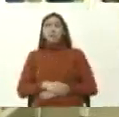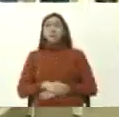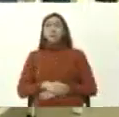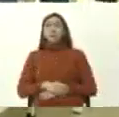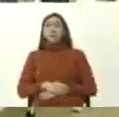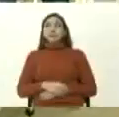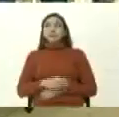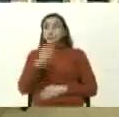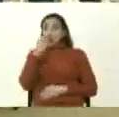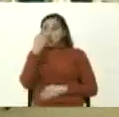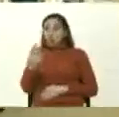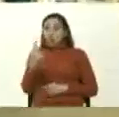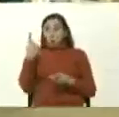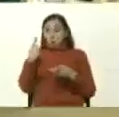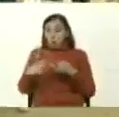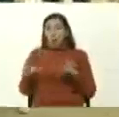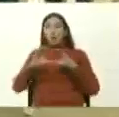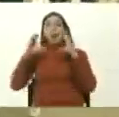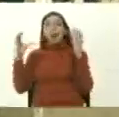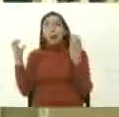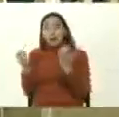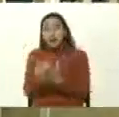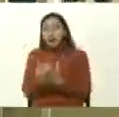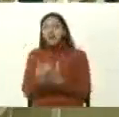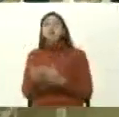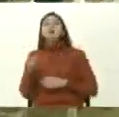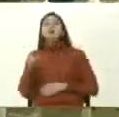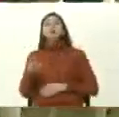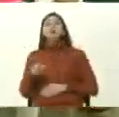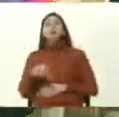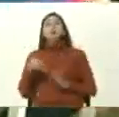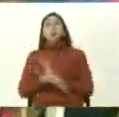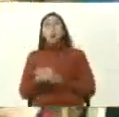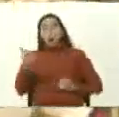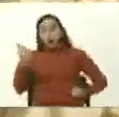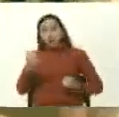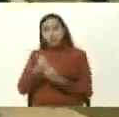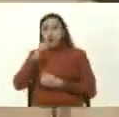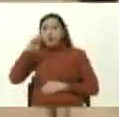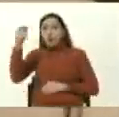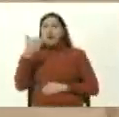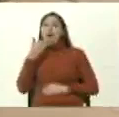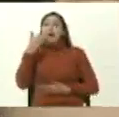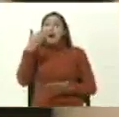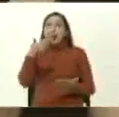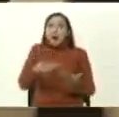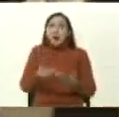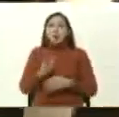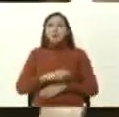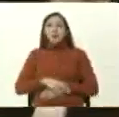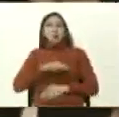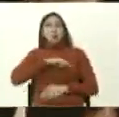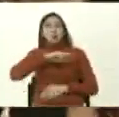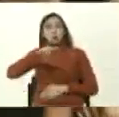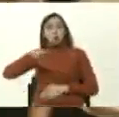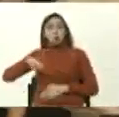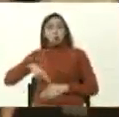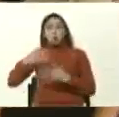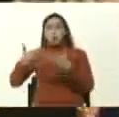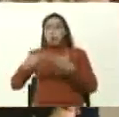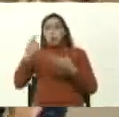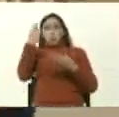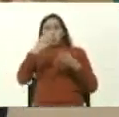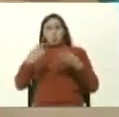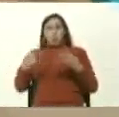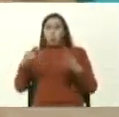a segundo salón, vicepresidenta. Gracias al apoyo del presidente Nicolás Maduro, hemos recibido la dotación completa